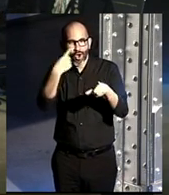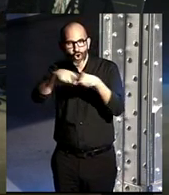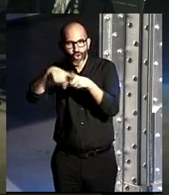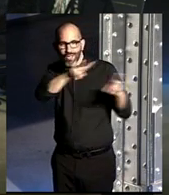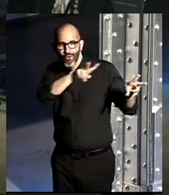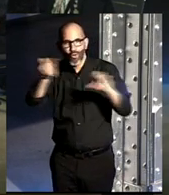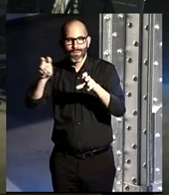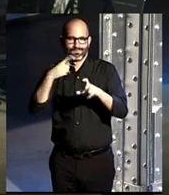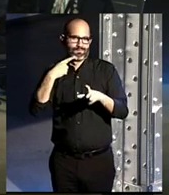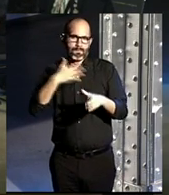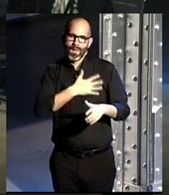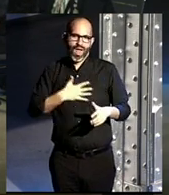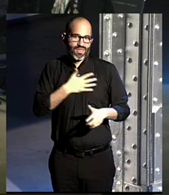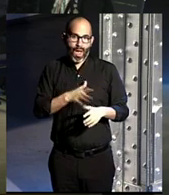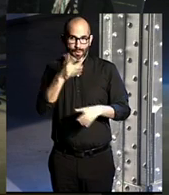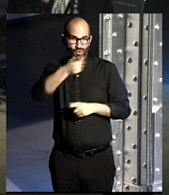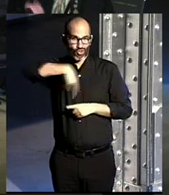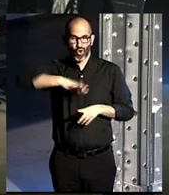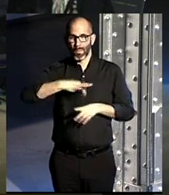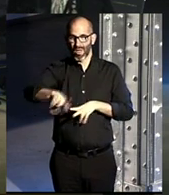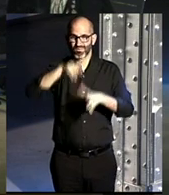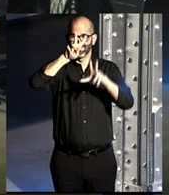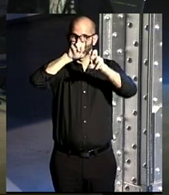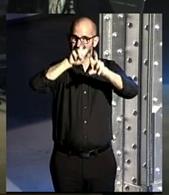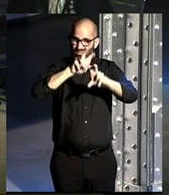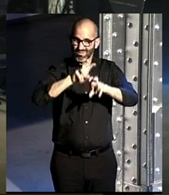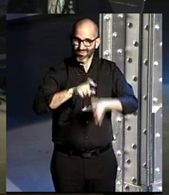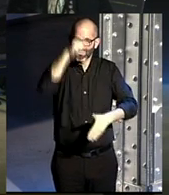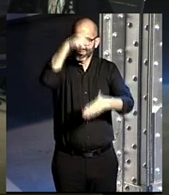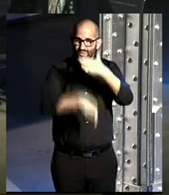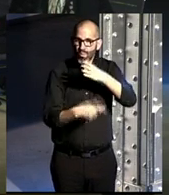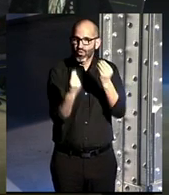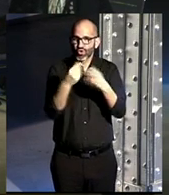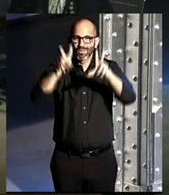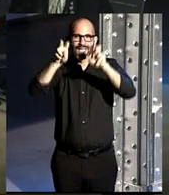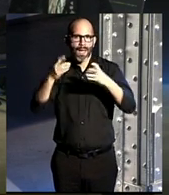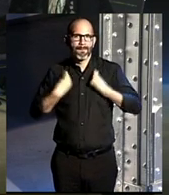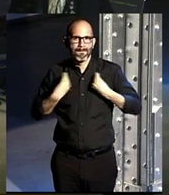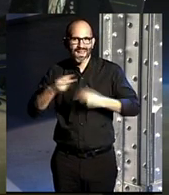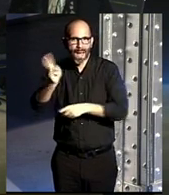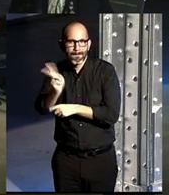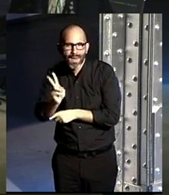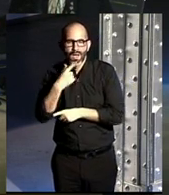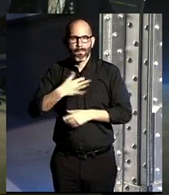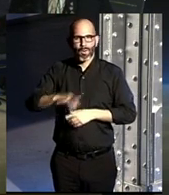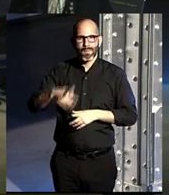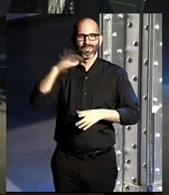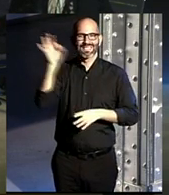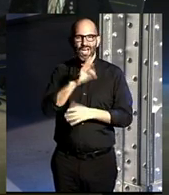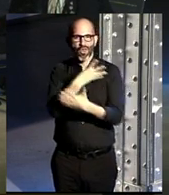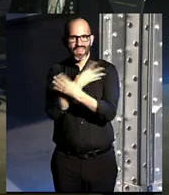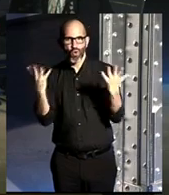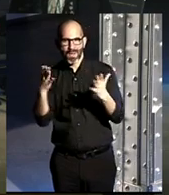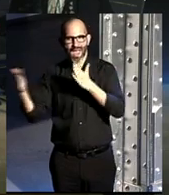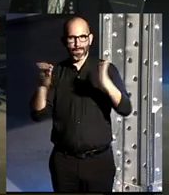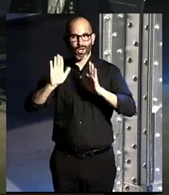porque realmente, por mucho que investiguemos, yo creo, a Verne, por mucho que buceemos en el siglo XIX, en su época, siempre